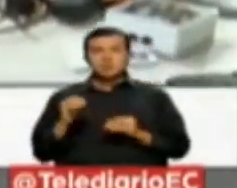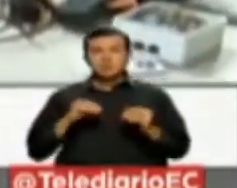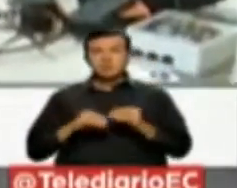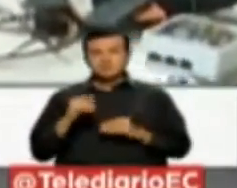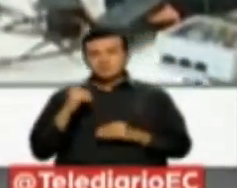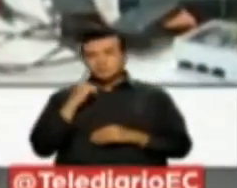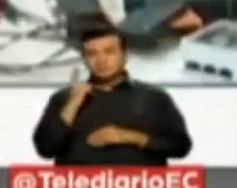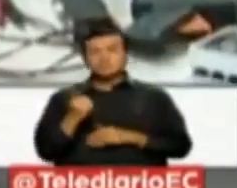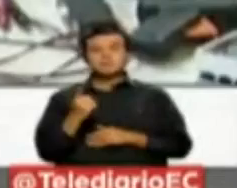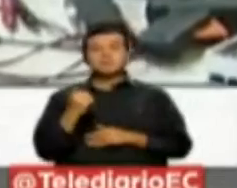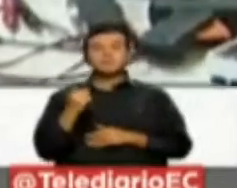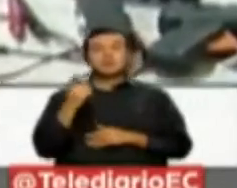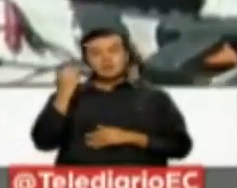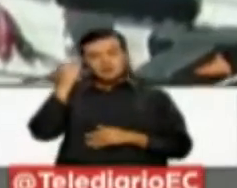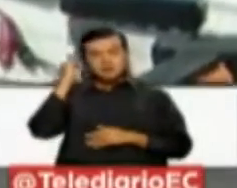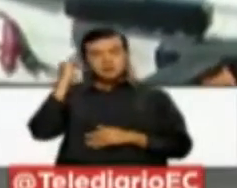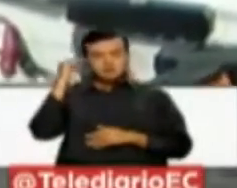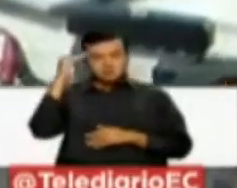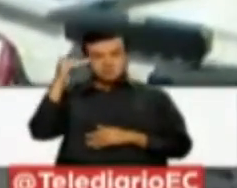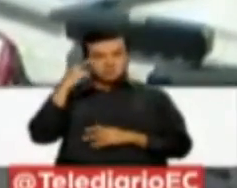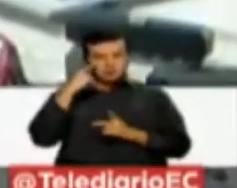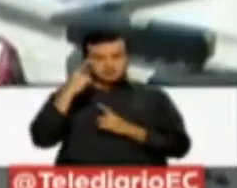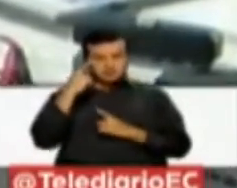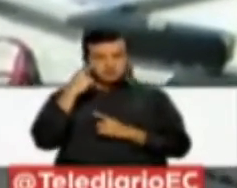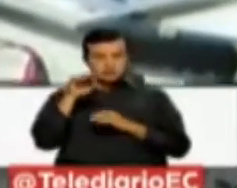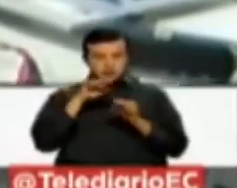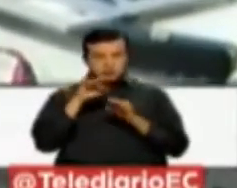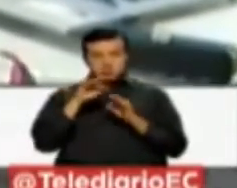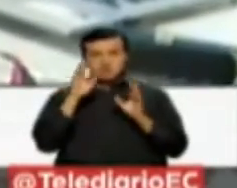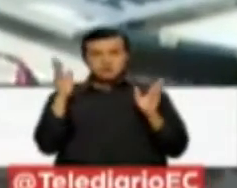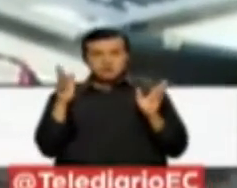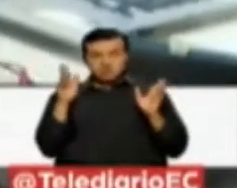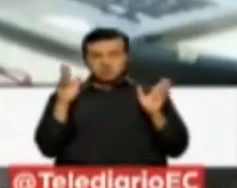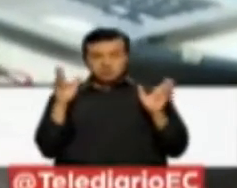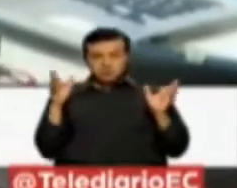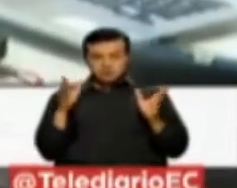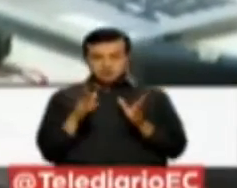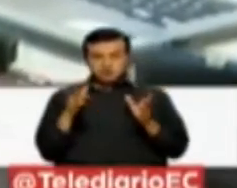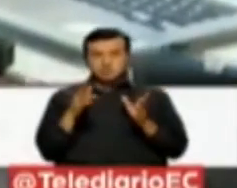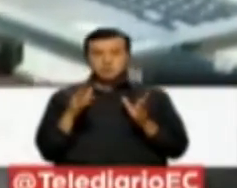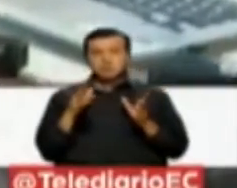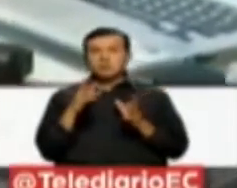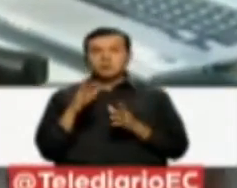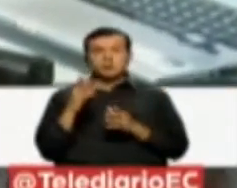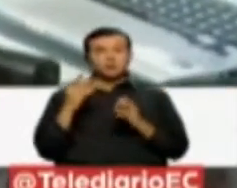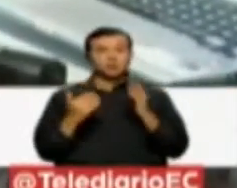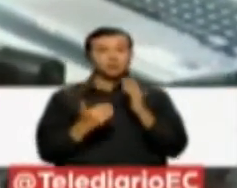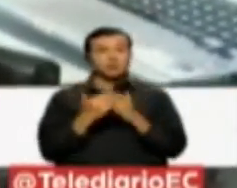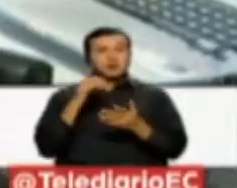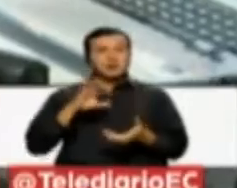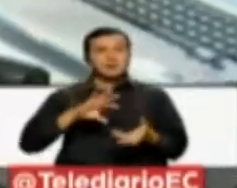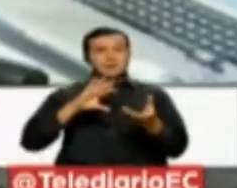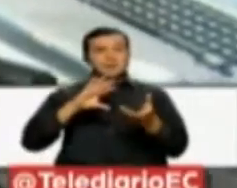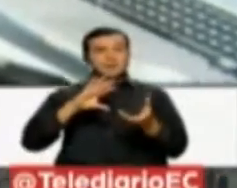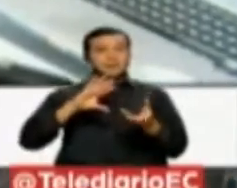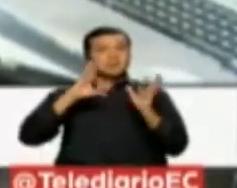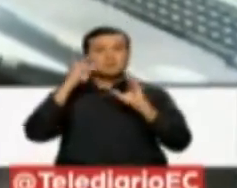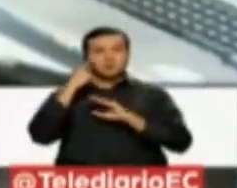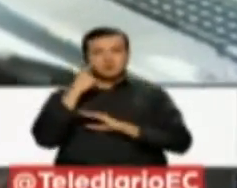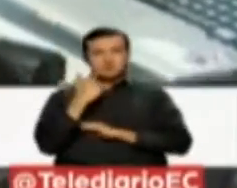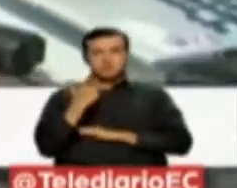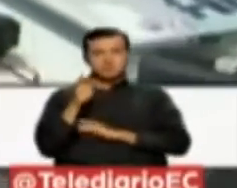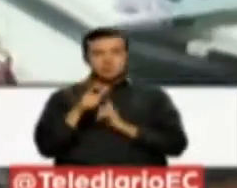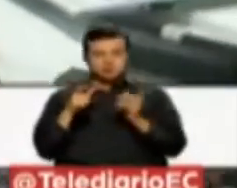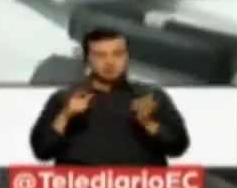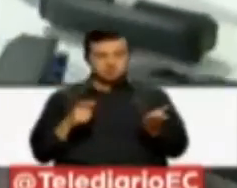de lo que es una de las ideas que más adelante vamos a estarles explicando, que es el ID Player, una idea revolucionaria para poder dejar de